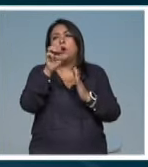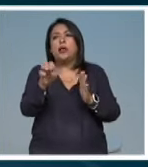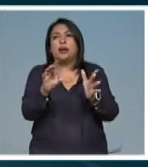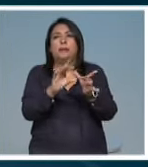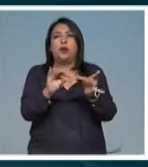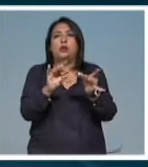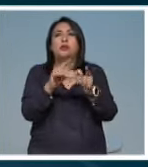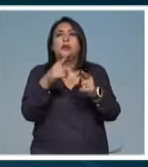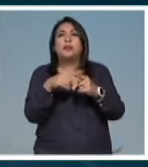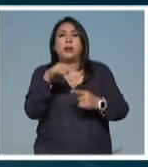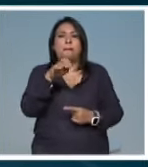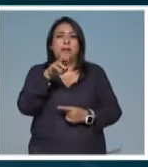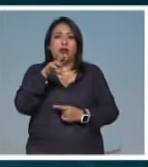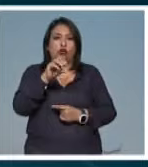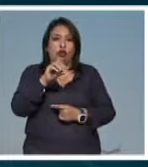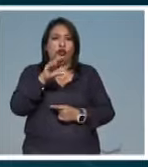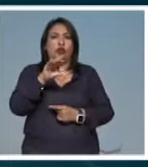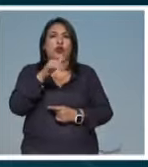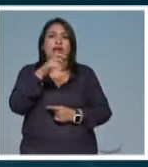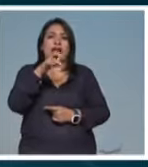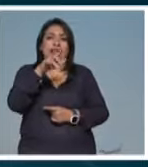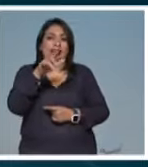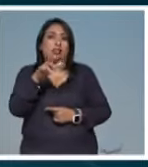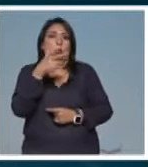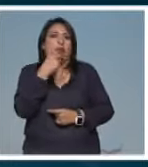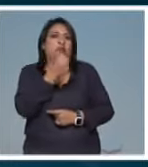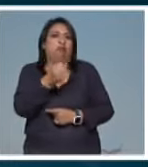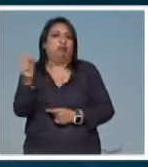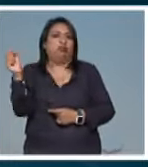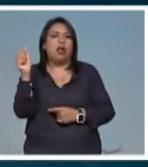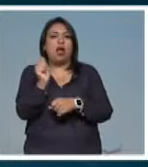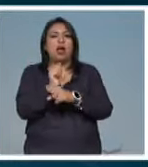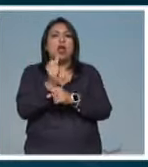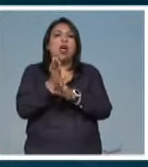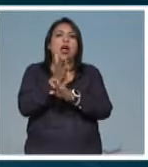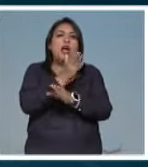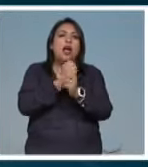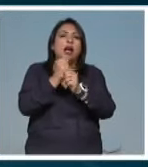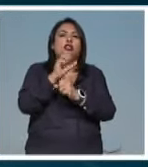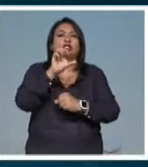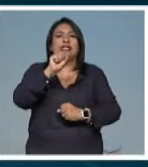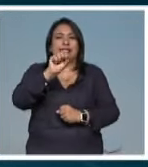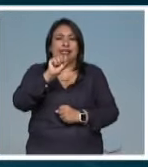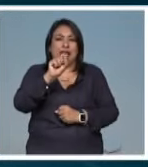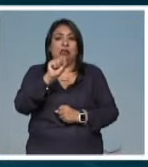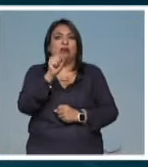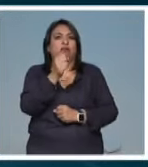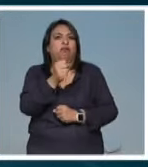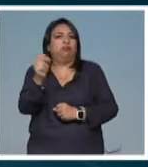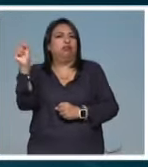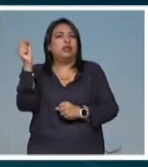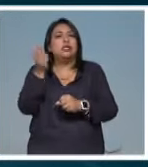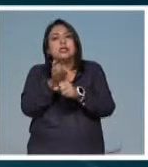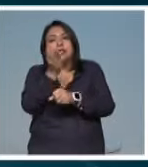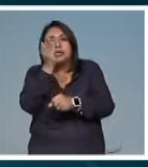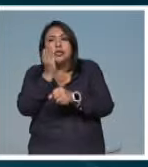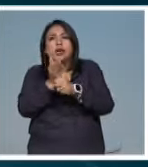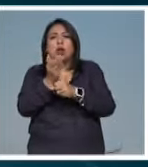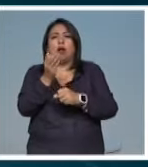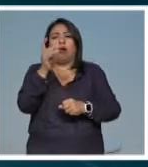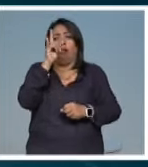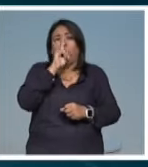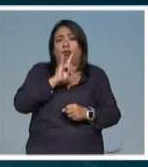menciona a Mauricio Garcés, este gran actor de los años 60, un comediante espléndido, un